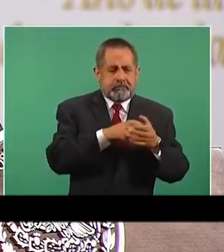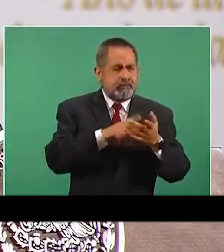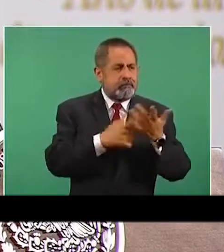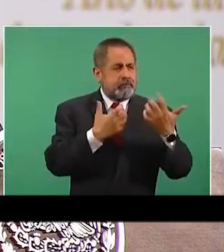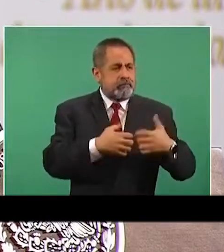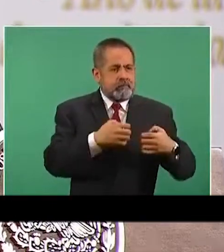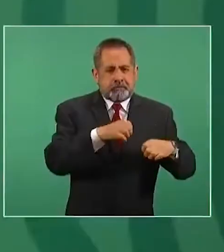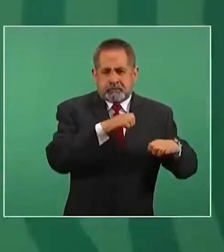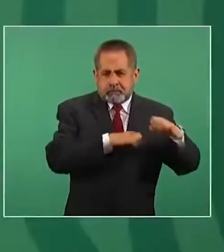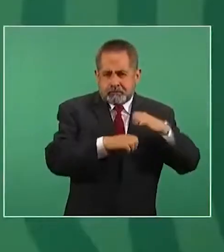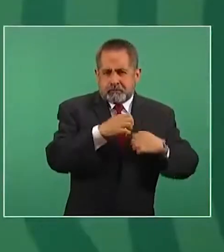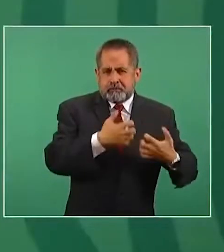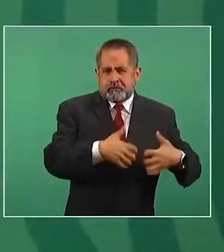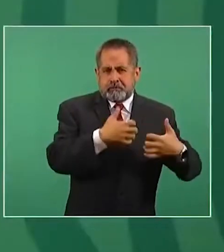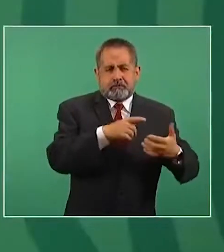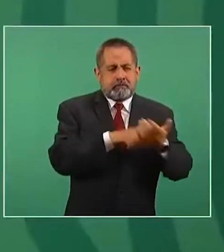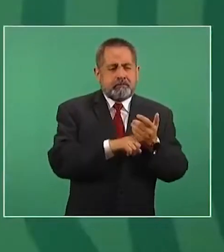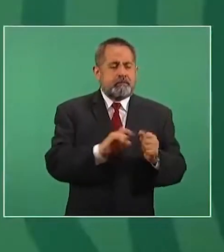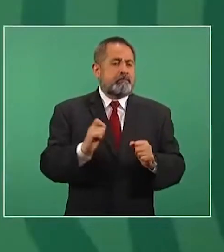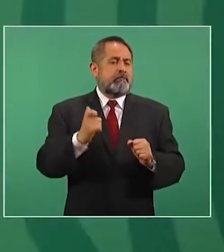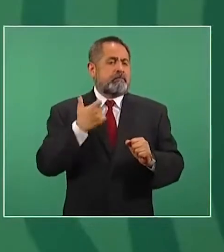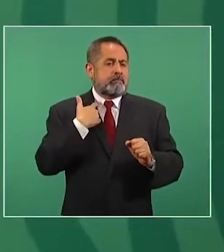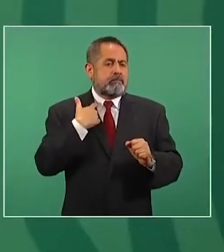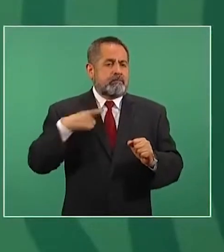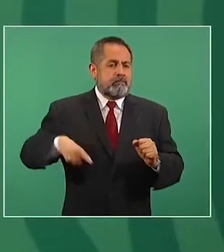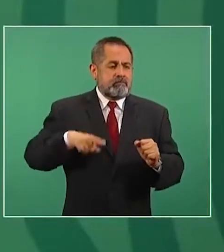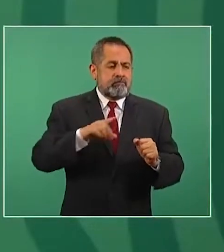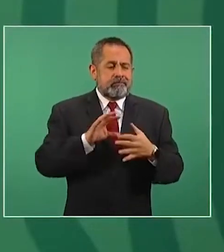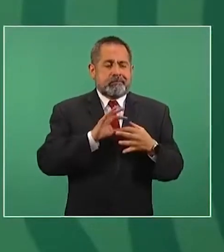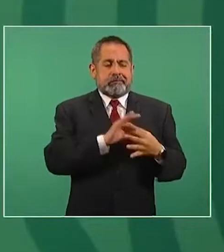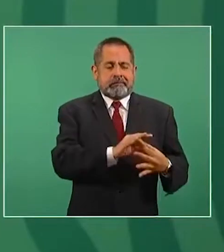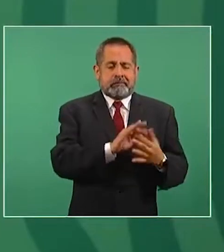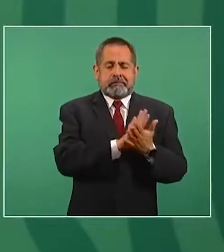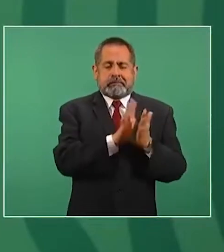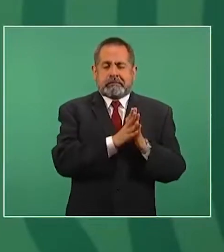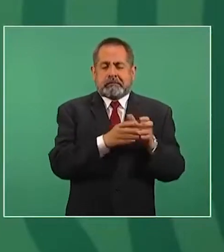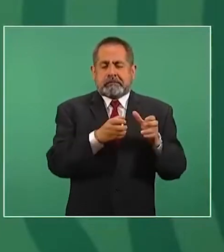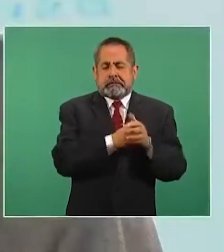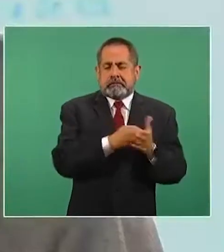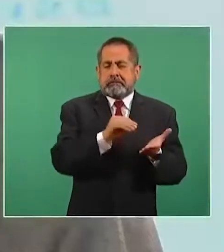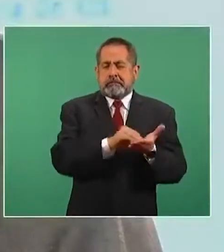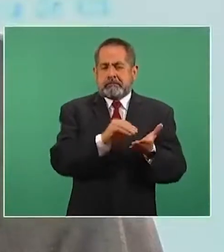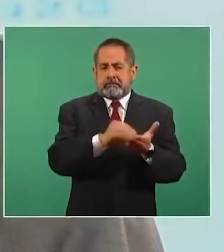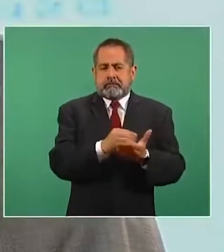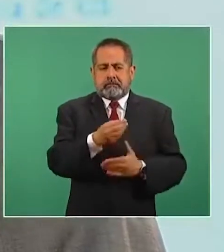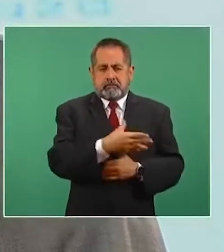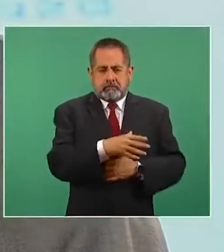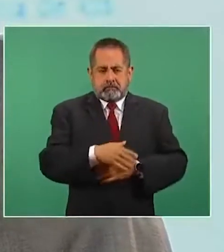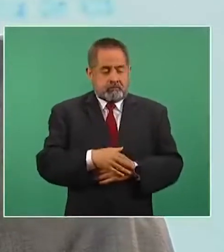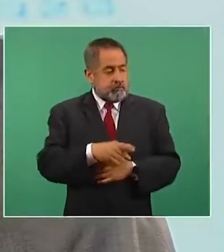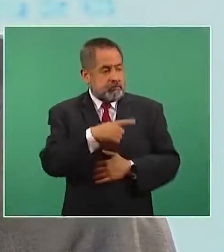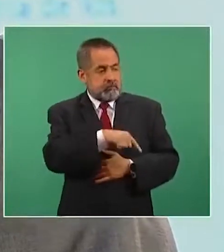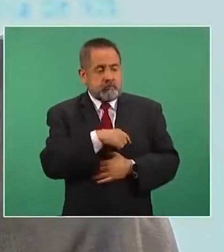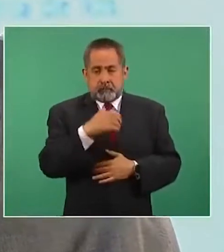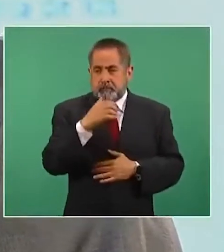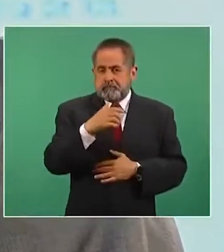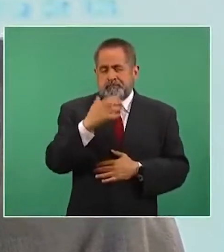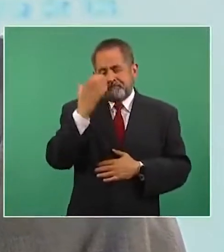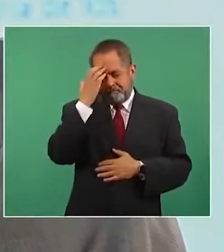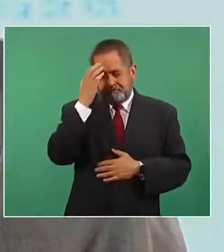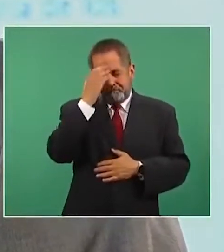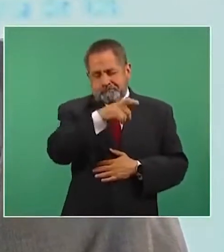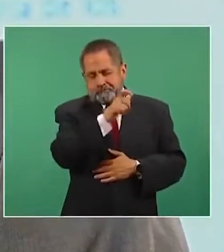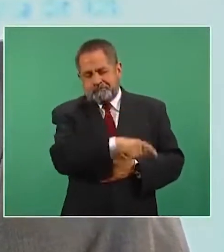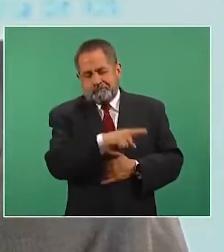empresas afines al antiguo régimen que en función de sus conocidos intereses